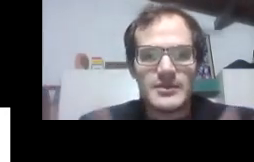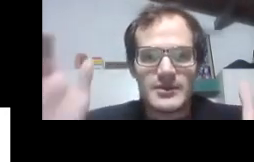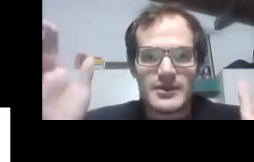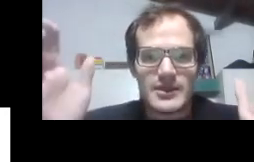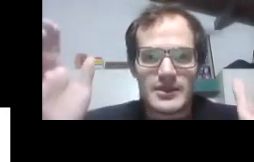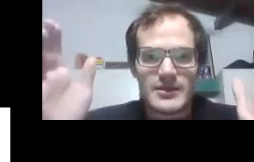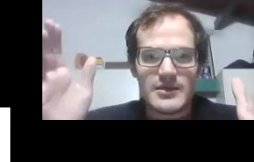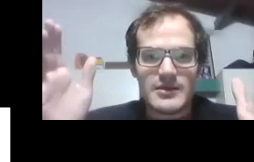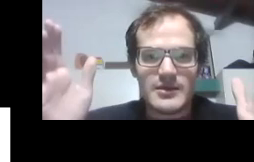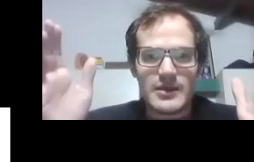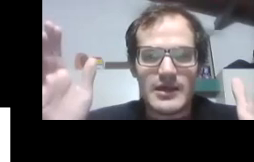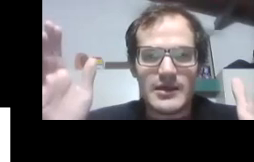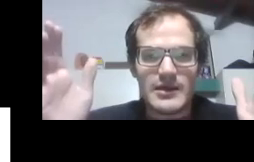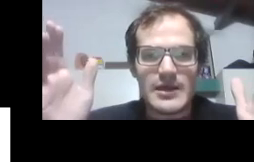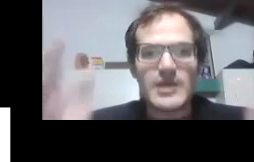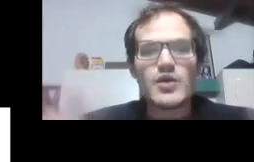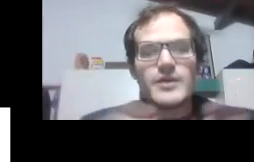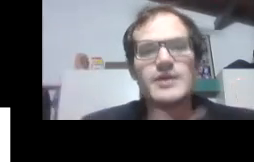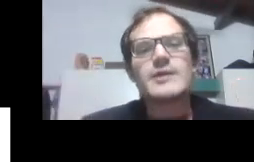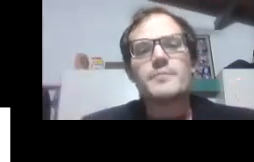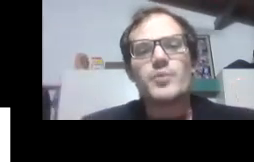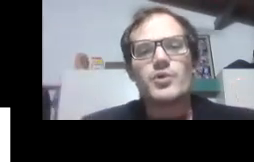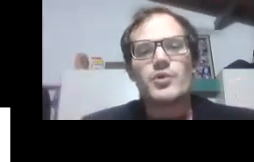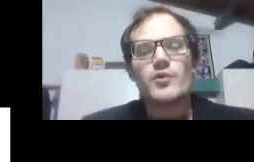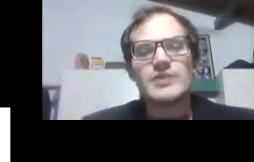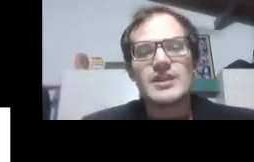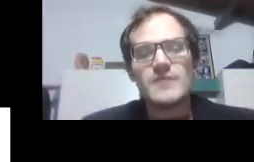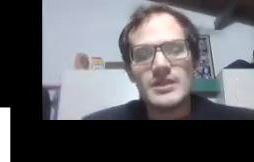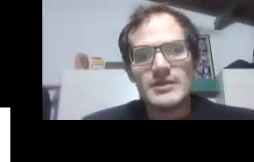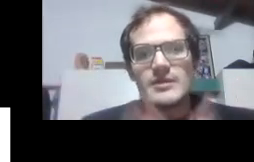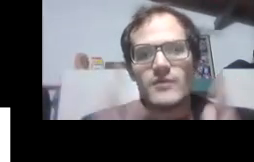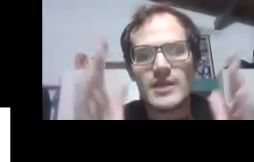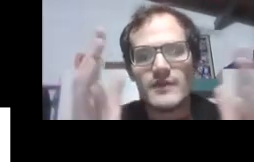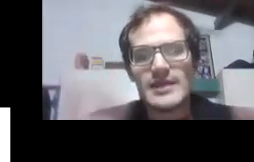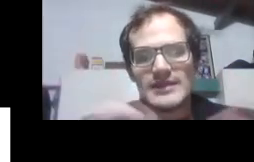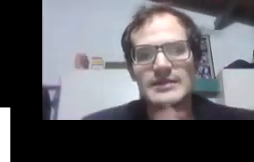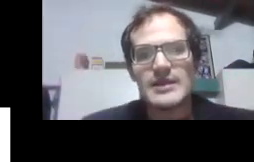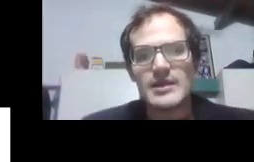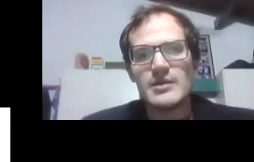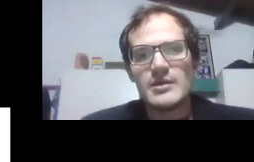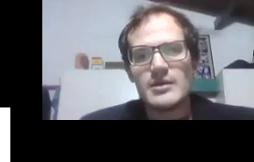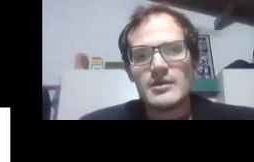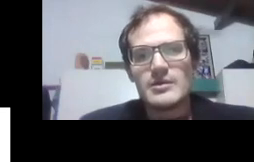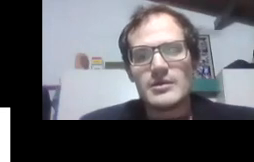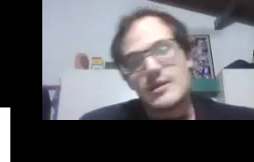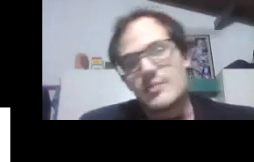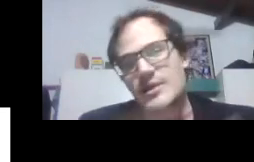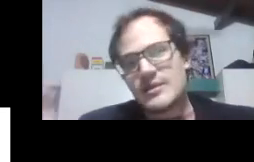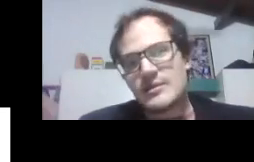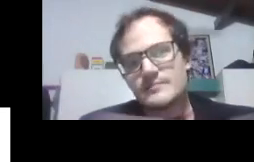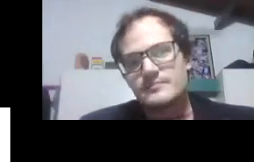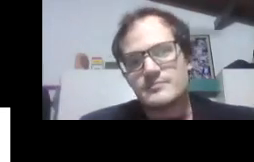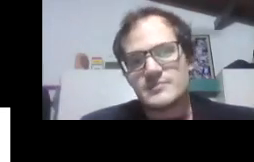enseñan que el rey gobierna por voluntad divina y que vos le debes lealtad al rey, y que de